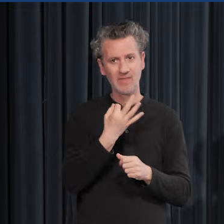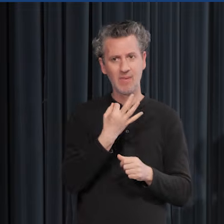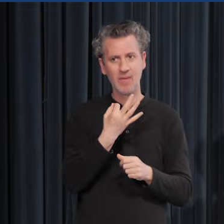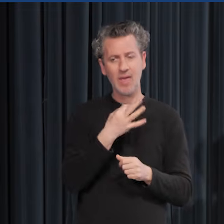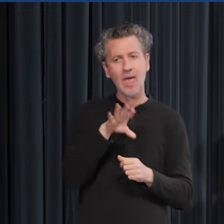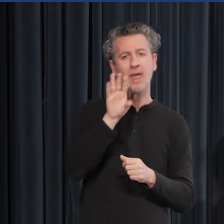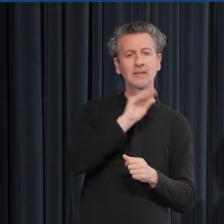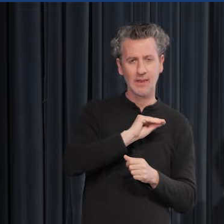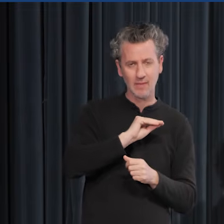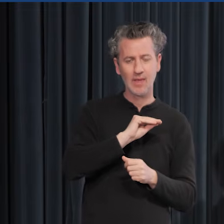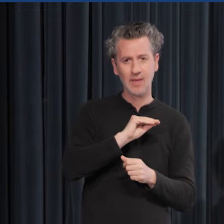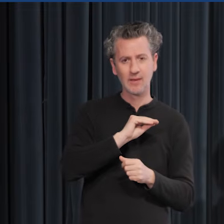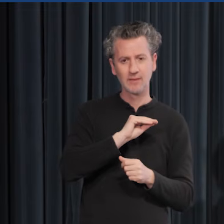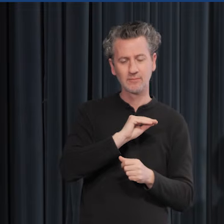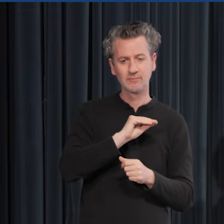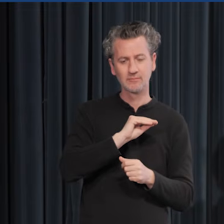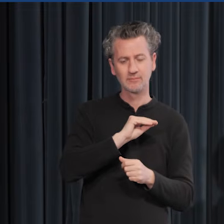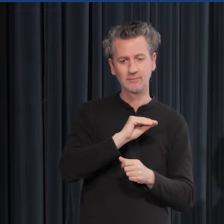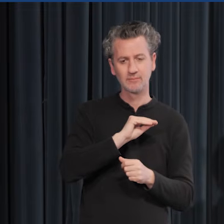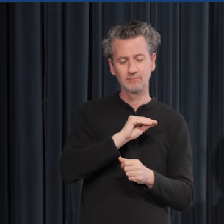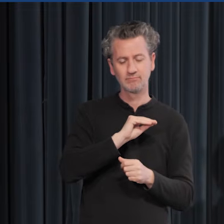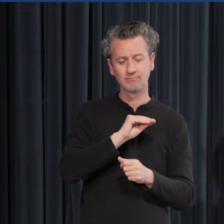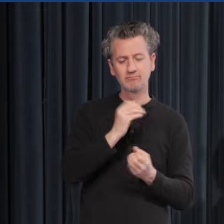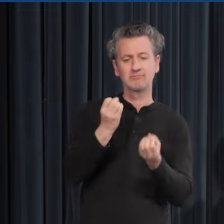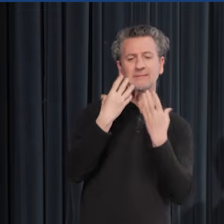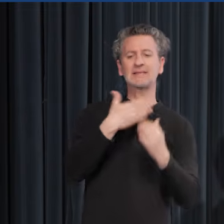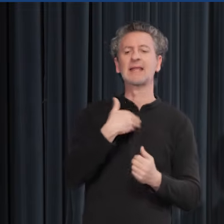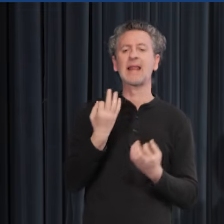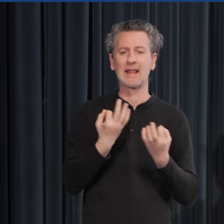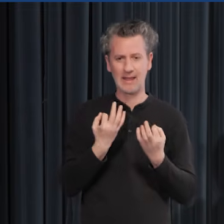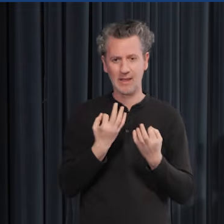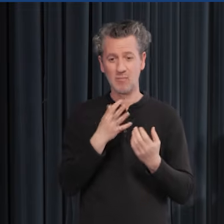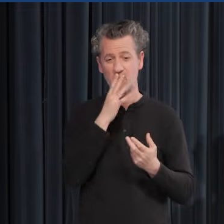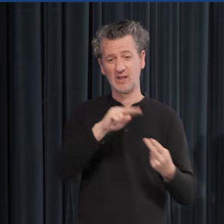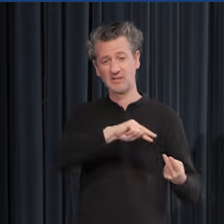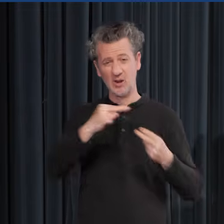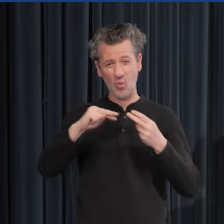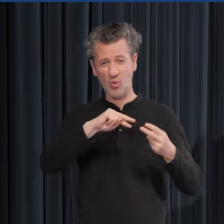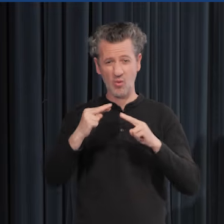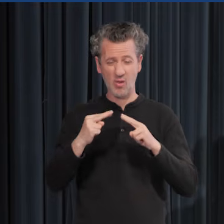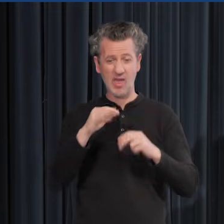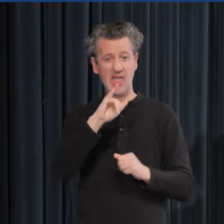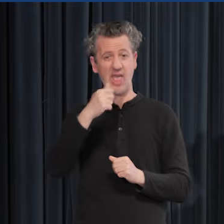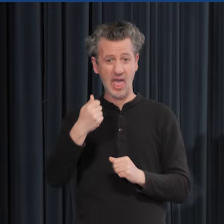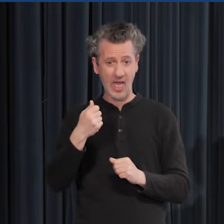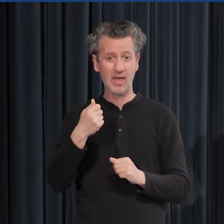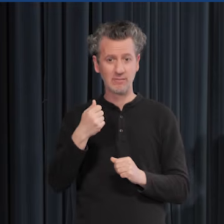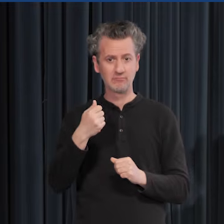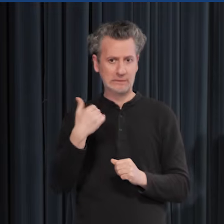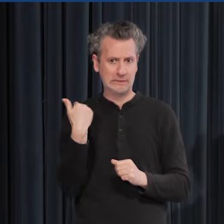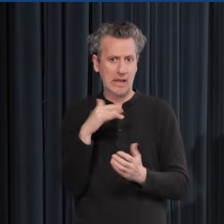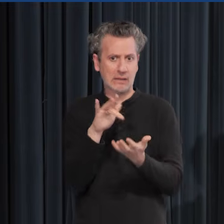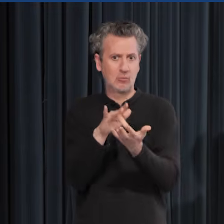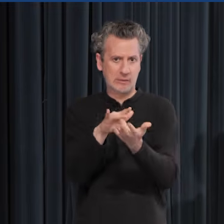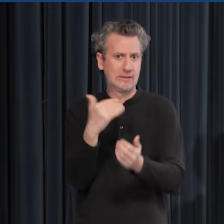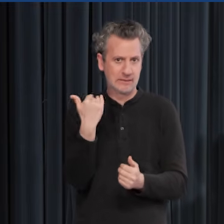entiendan qué se les quiere transmitir. Entonces, los temas de la traducción por la IA están llegando, es